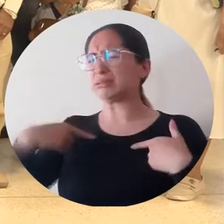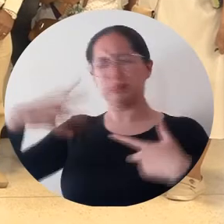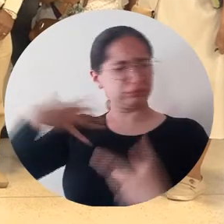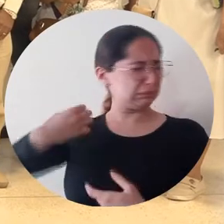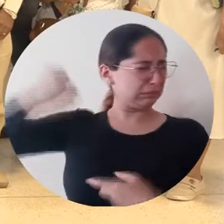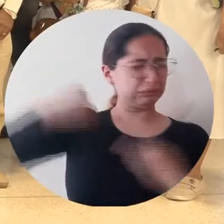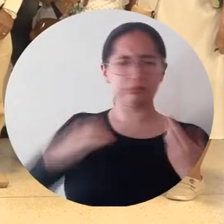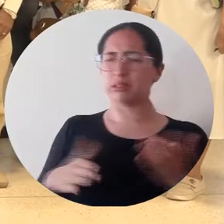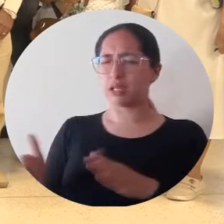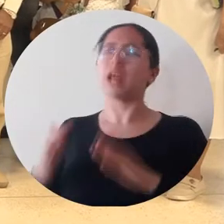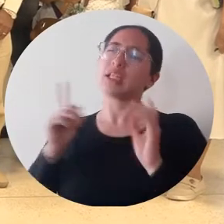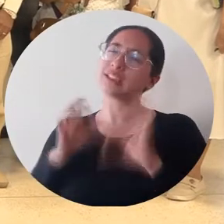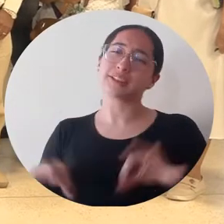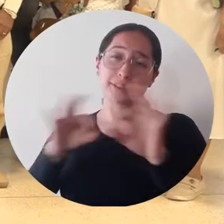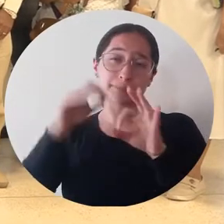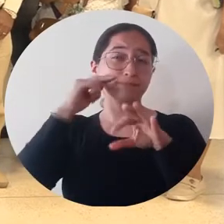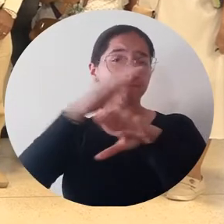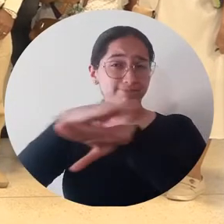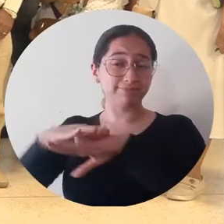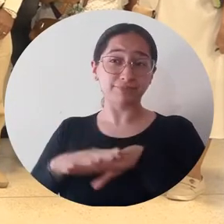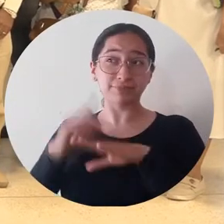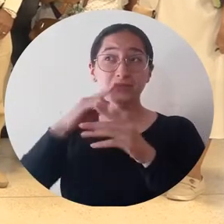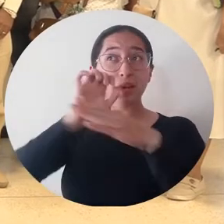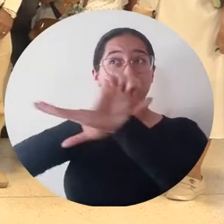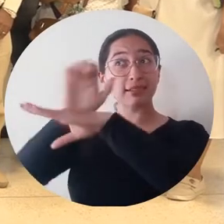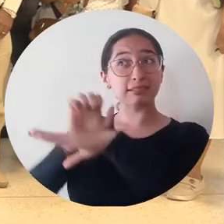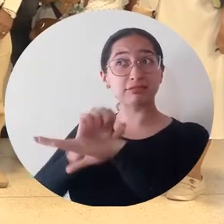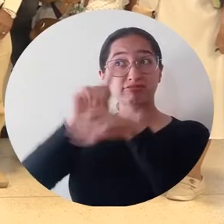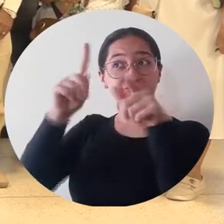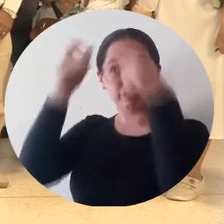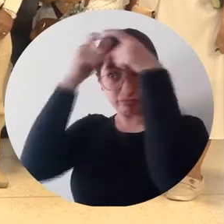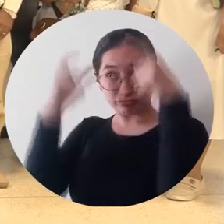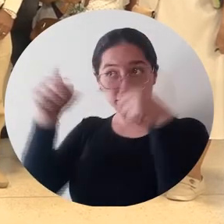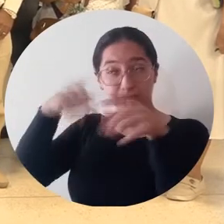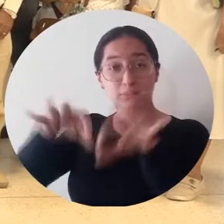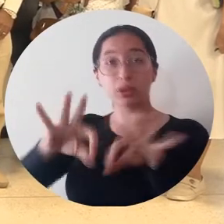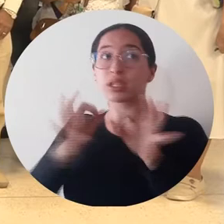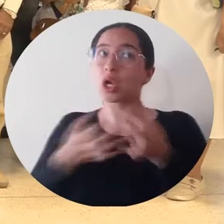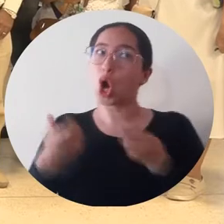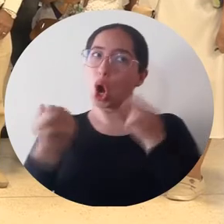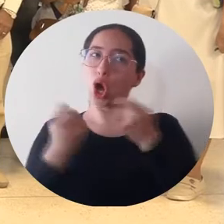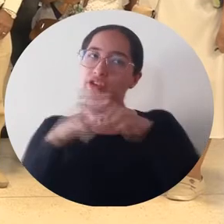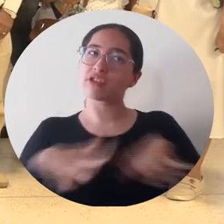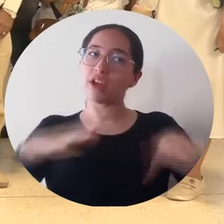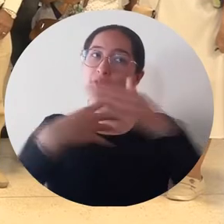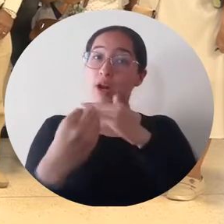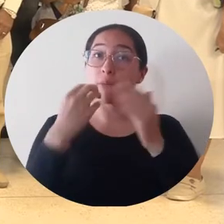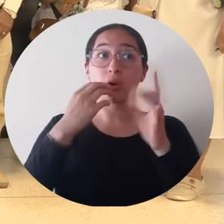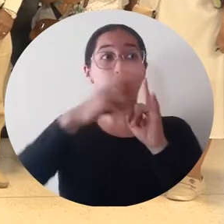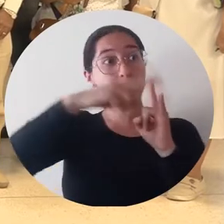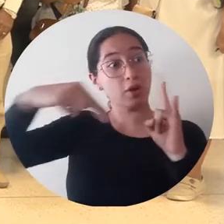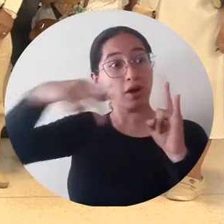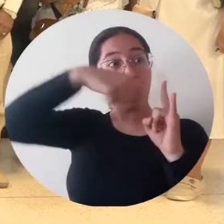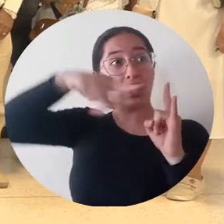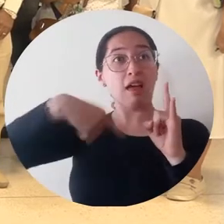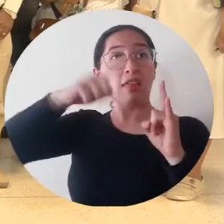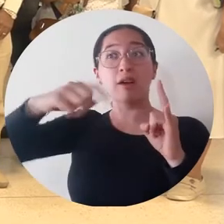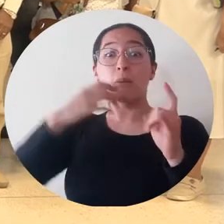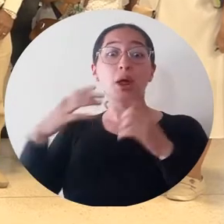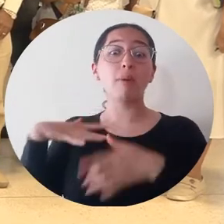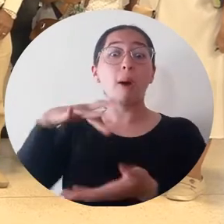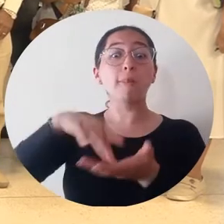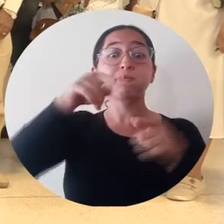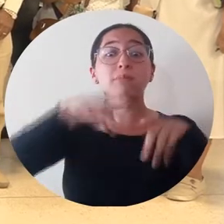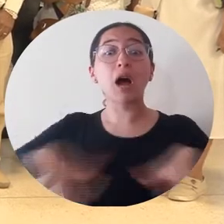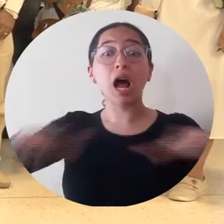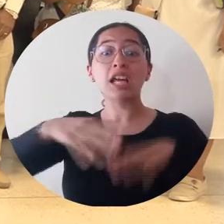a dejar la indiferencia, a que entre todos tratemos las instituciones del Estado, controlar los temas de espacio público. La Universidad del Magdalena no se puede convertir en la nueva